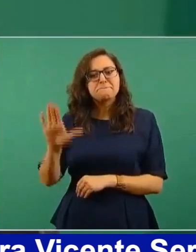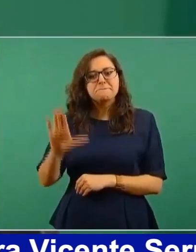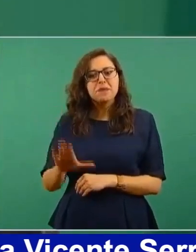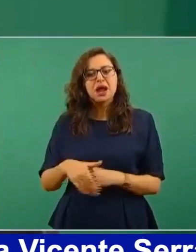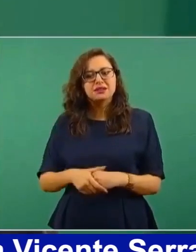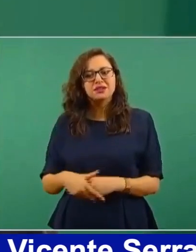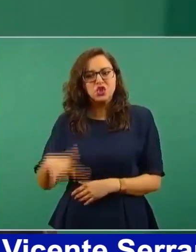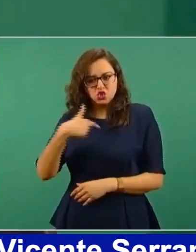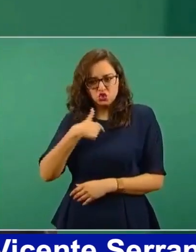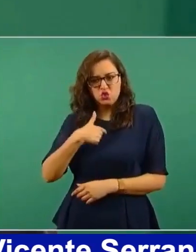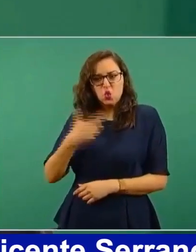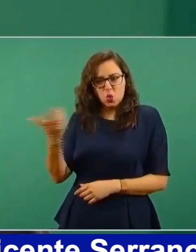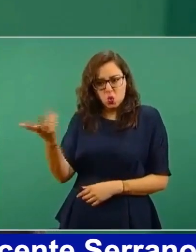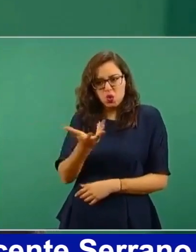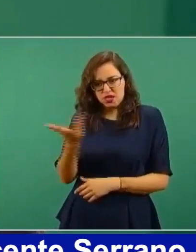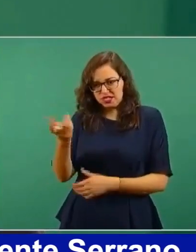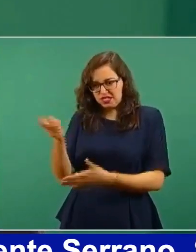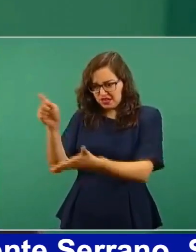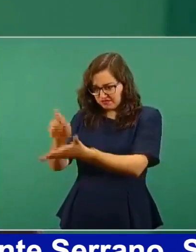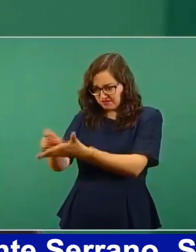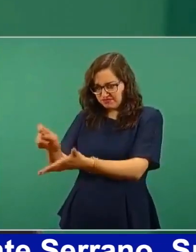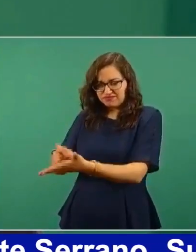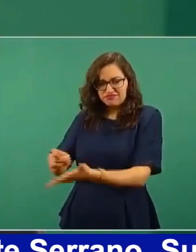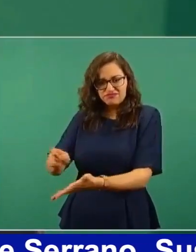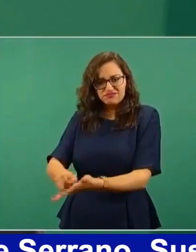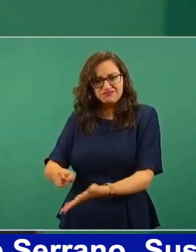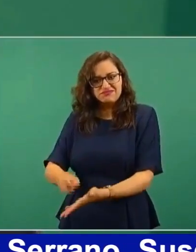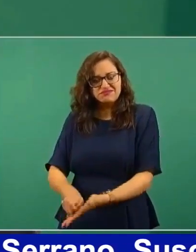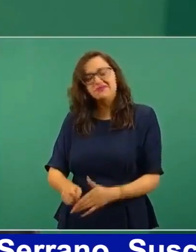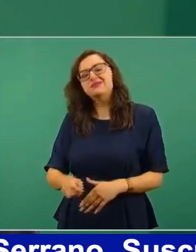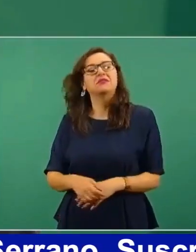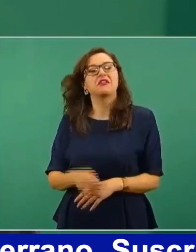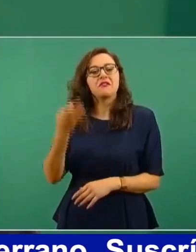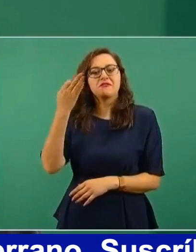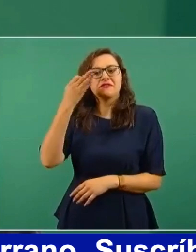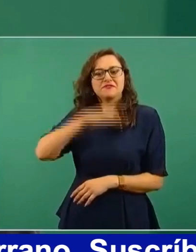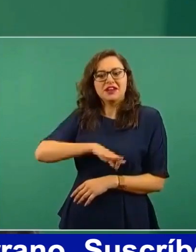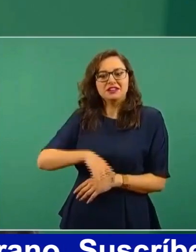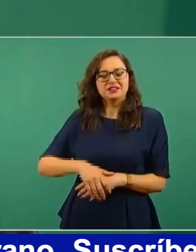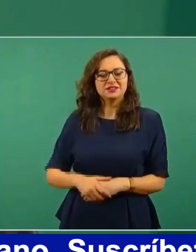acción de mi gobierno.